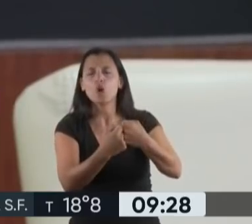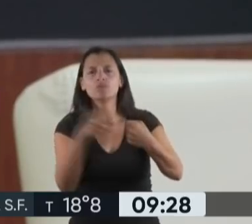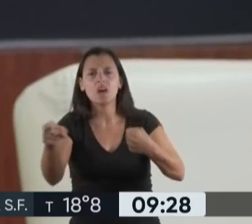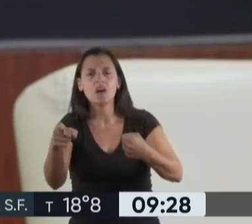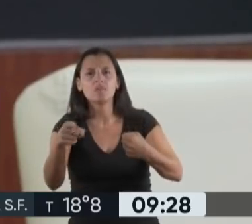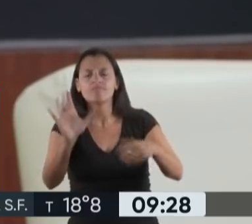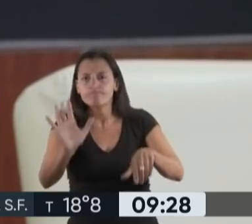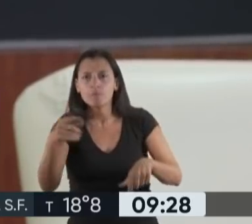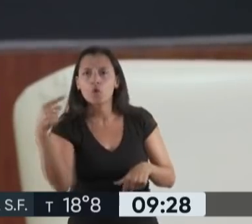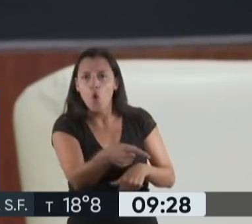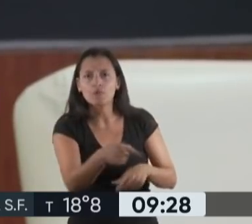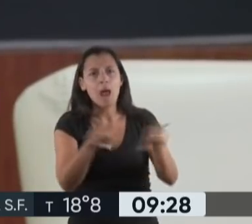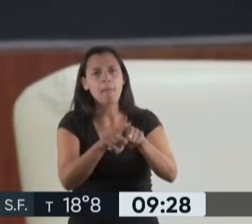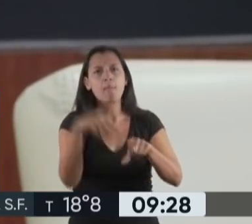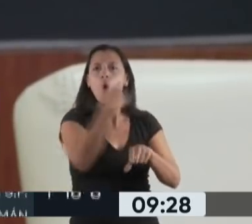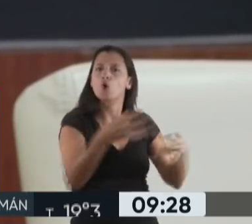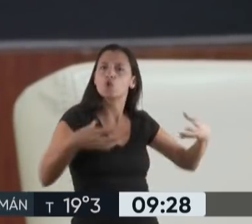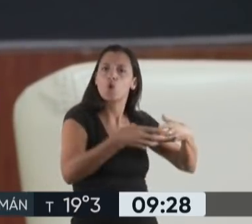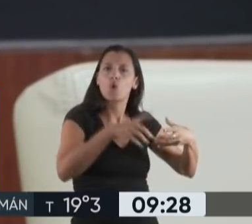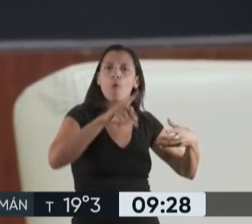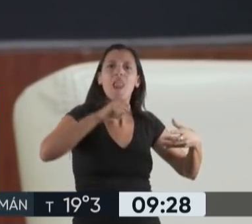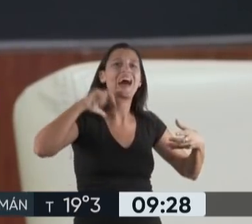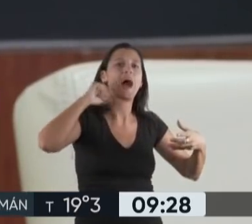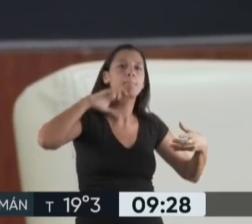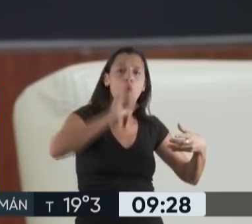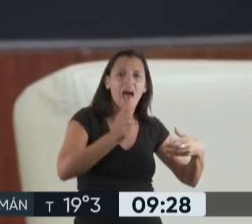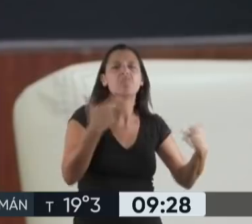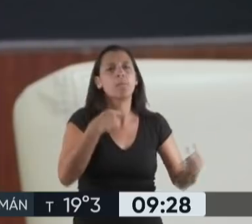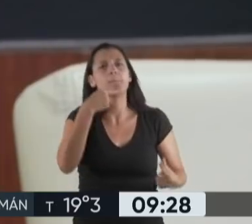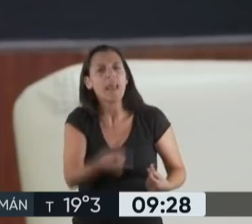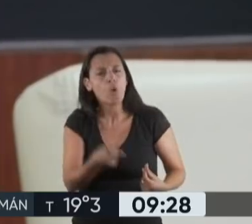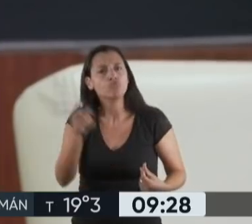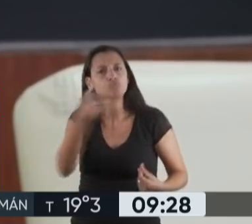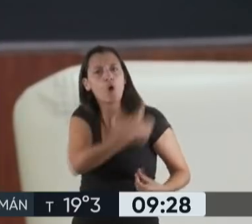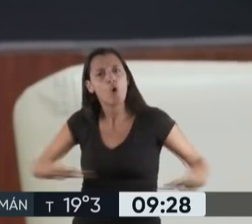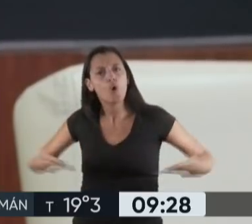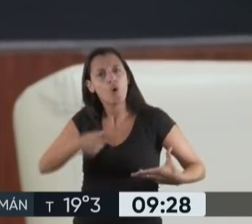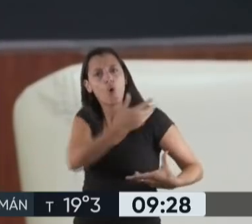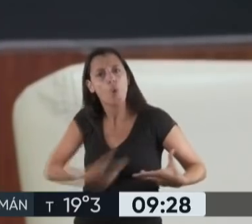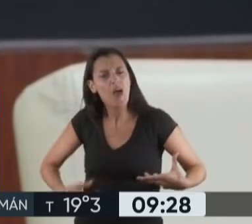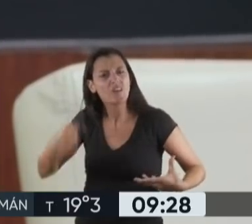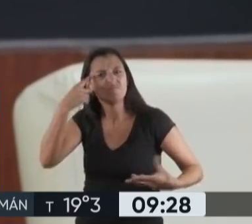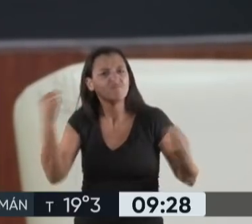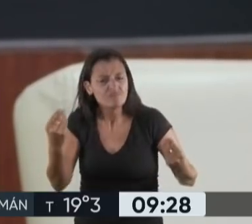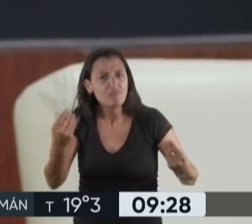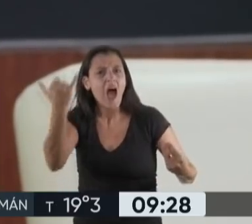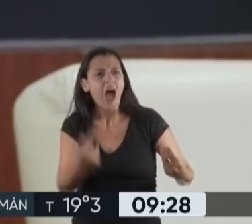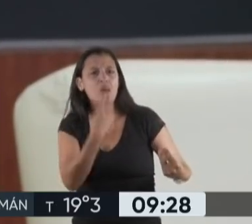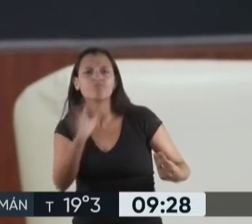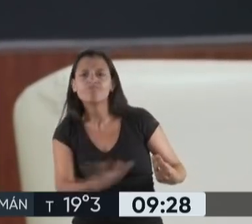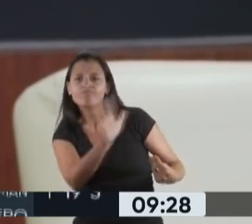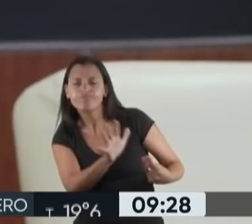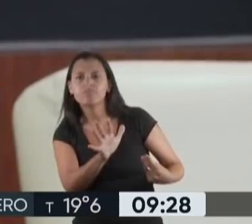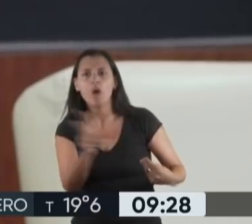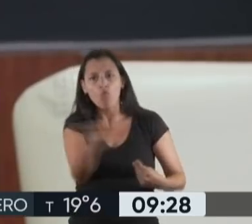contra. Lo mismo ocurre con la Cámpora. Quería consultarte cuál es la posición del gobierno respecto a esta situación de indefinición de diputados que